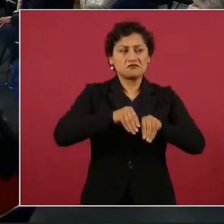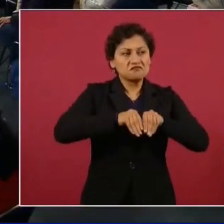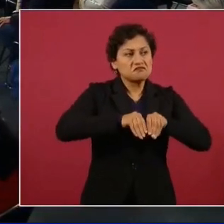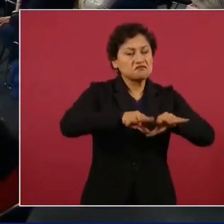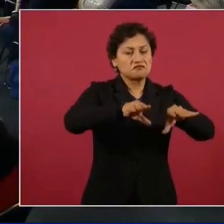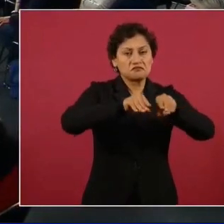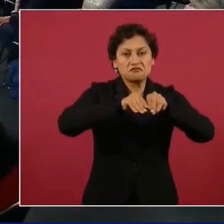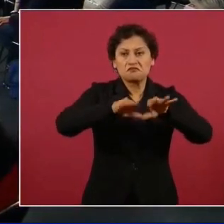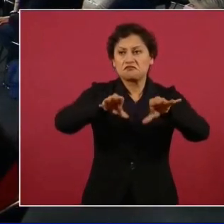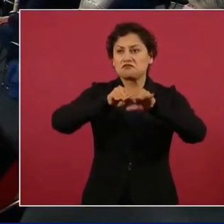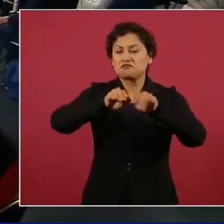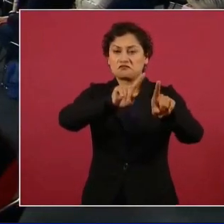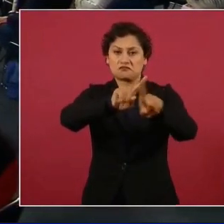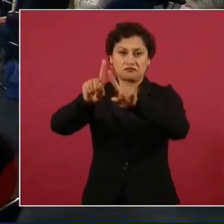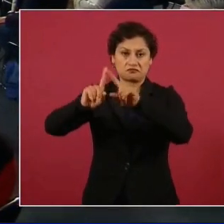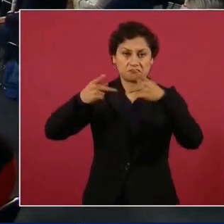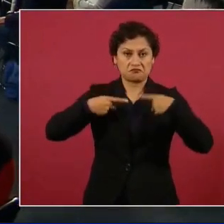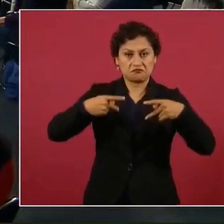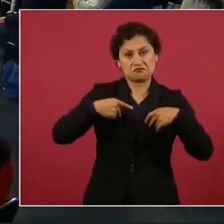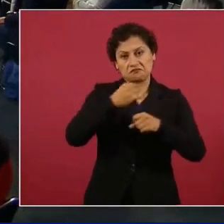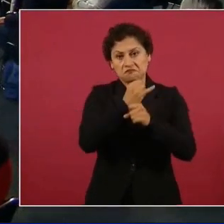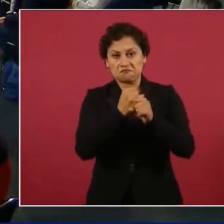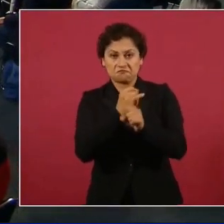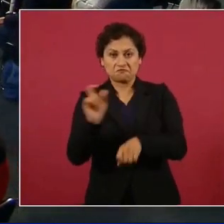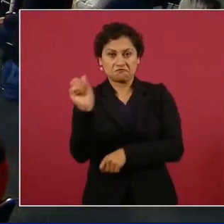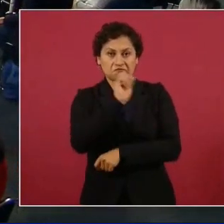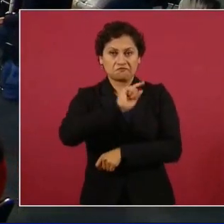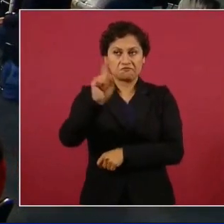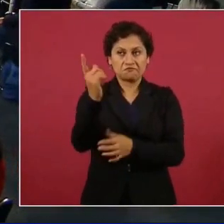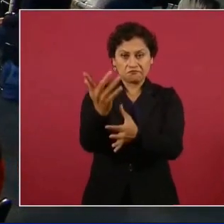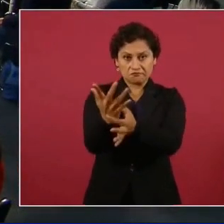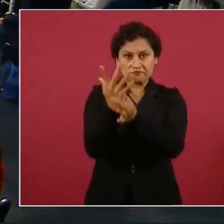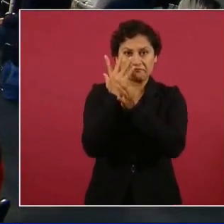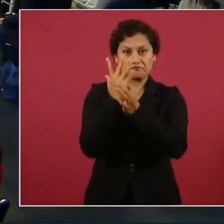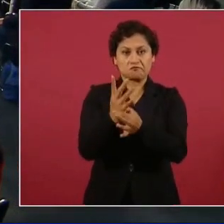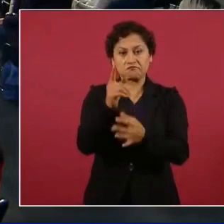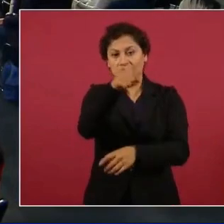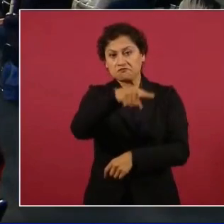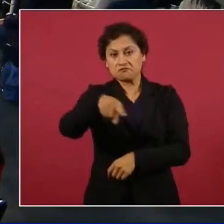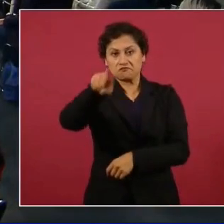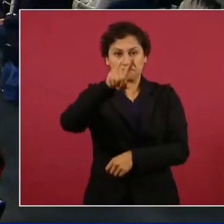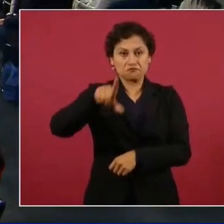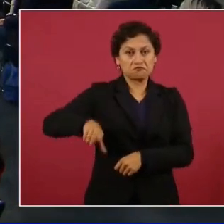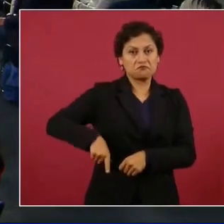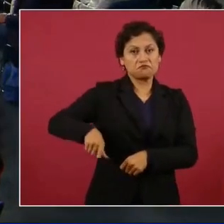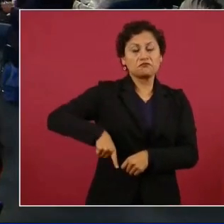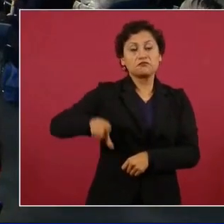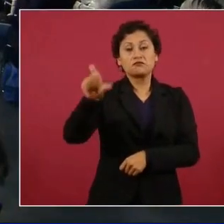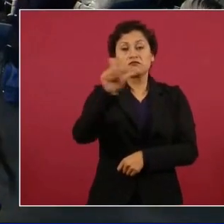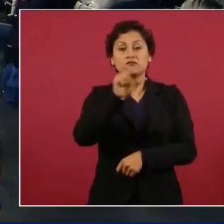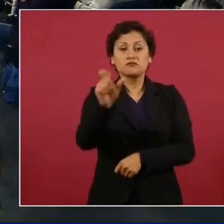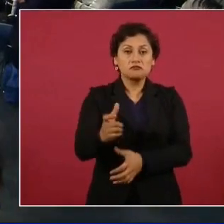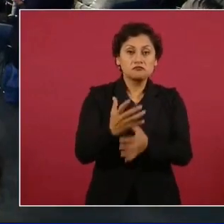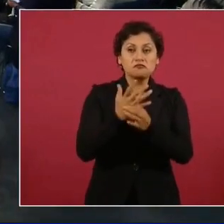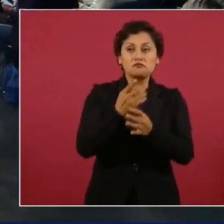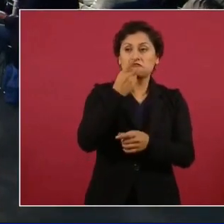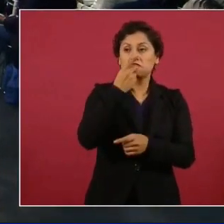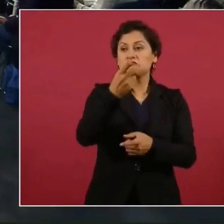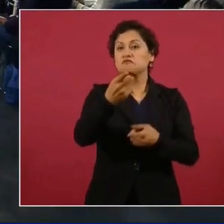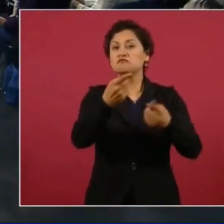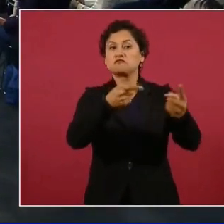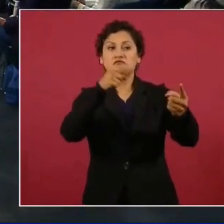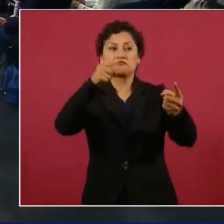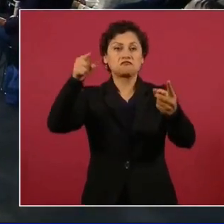diversos analistas conservadores que afirman que ustedes, al señalar a los organismos constitucionales autónomos y eliminar a